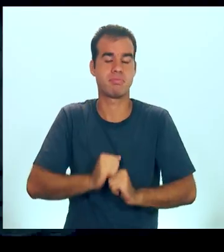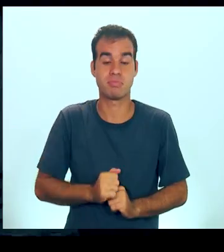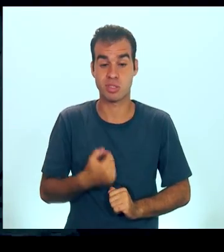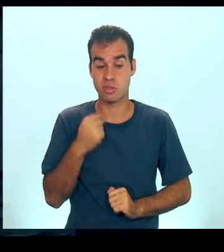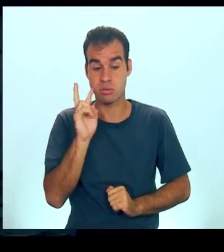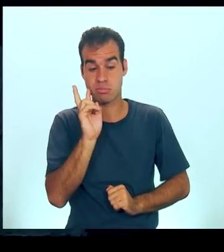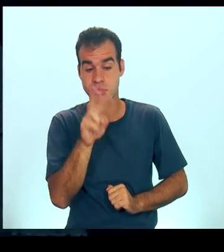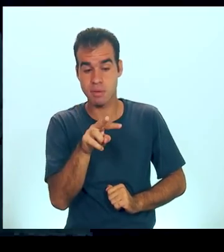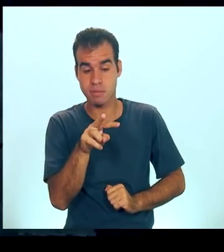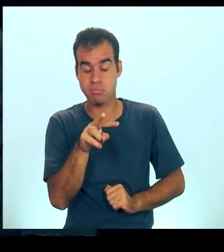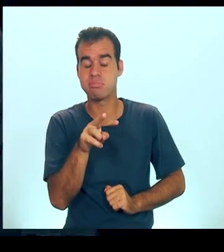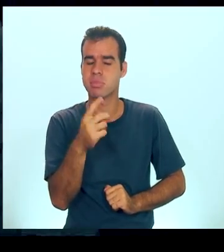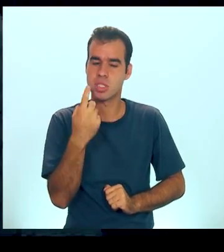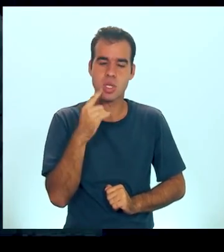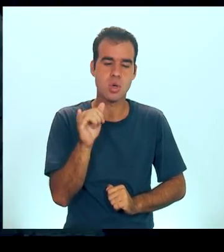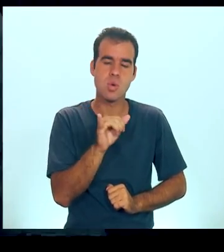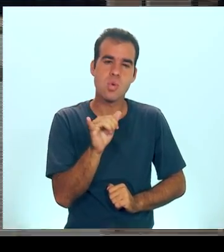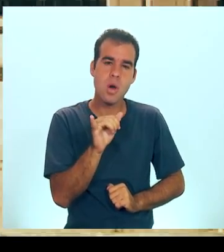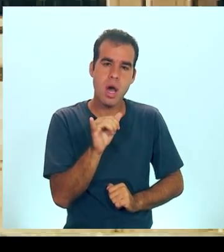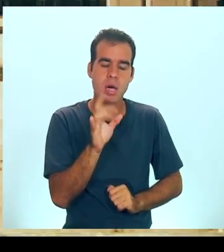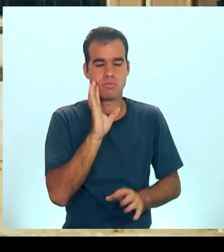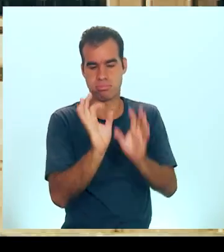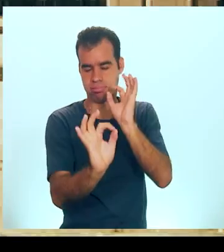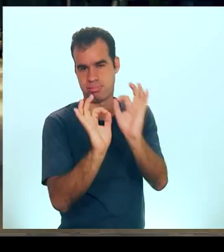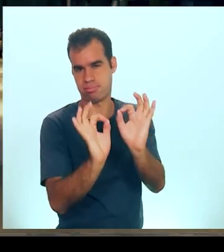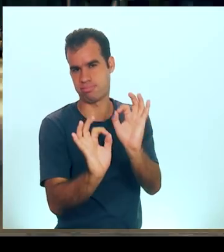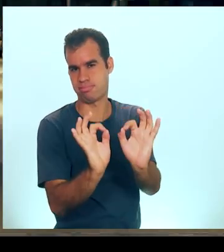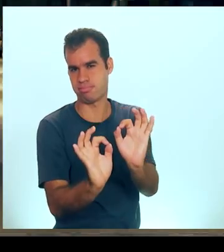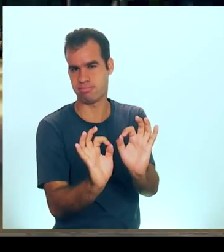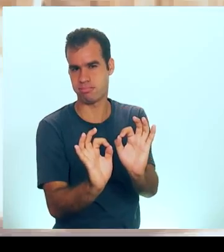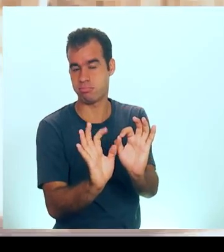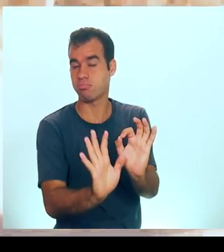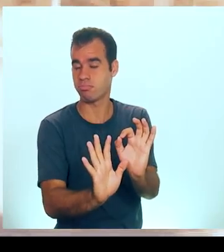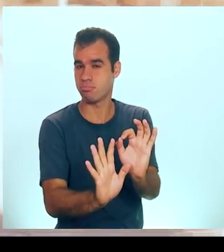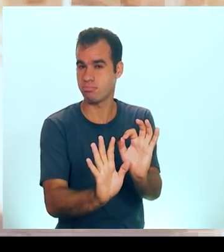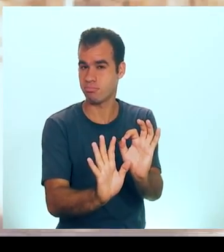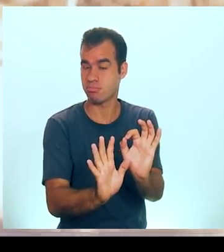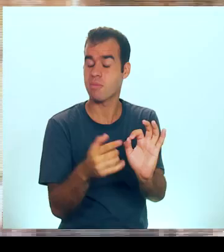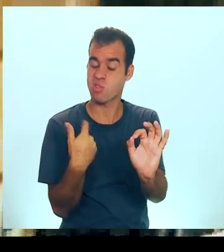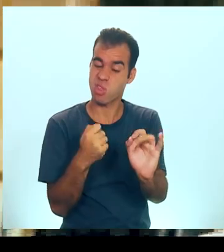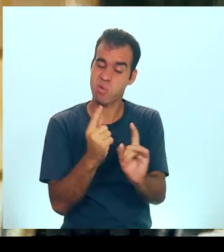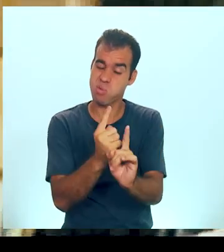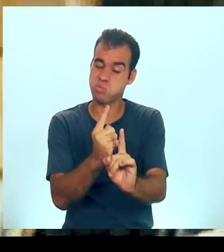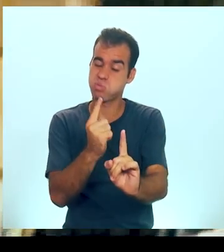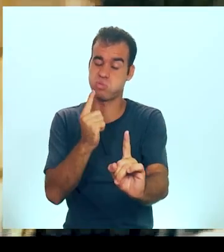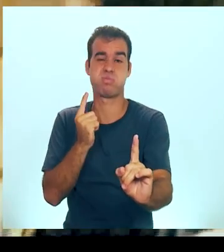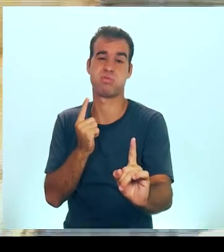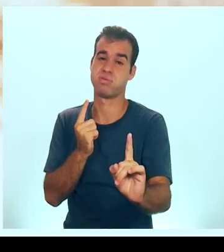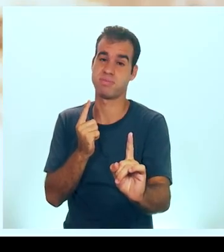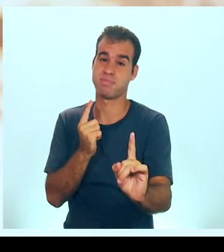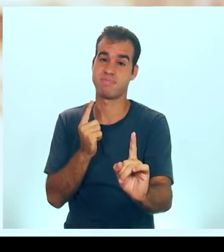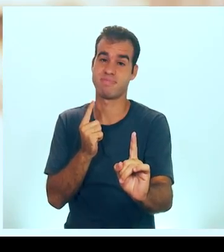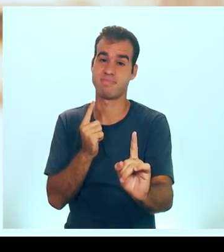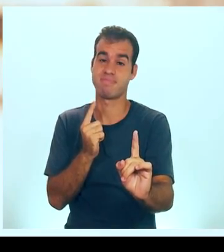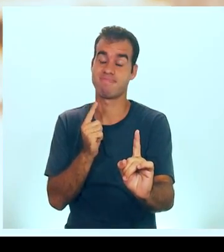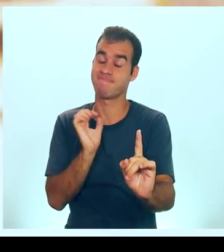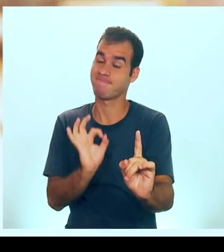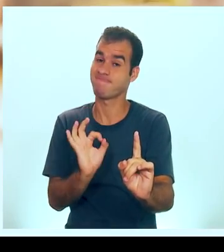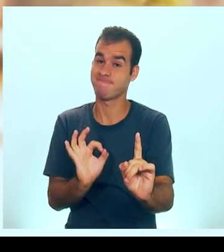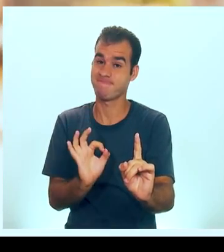te quise frutal, rumorosa y decidida. Pero acato esta medida de aislarme de lo que vi, pues me separa